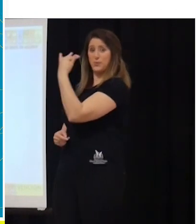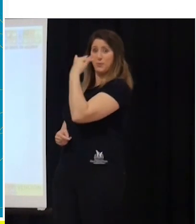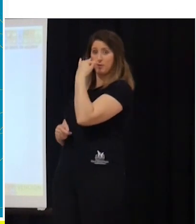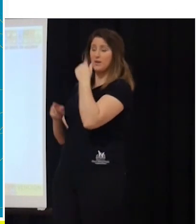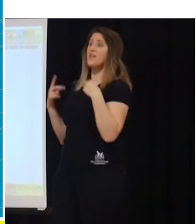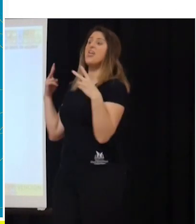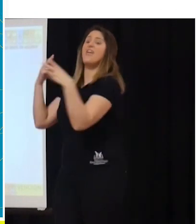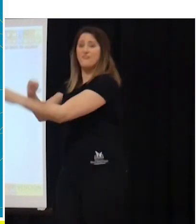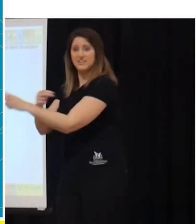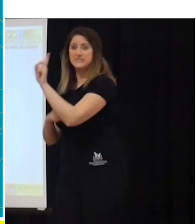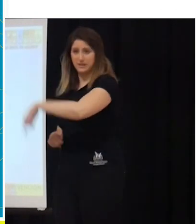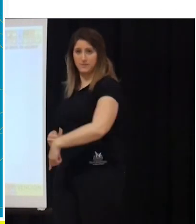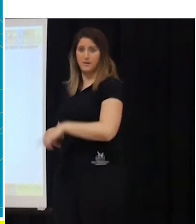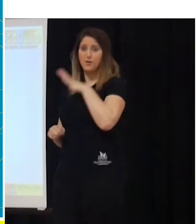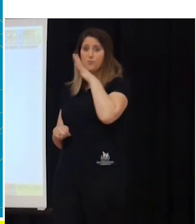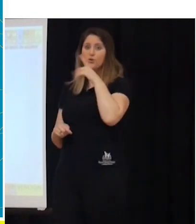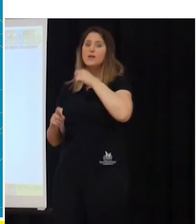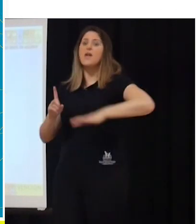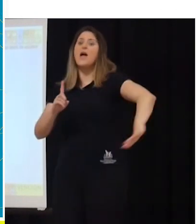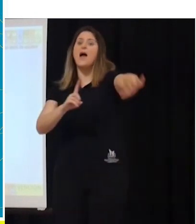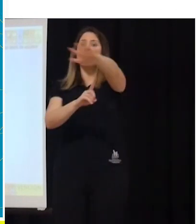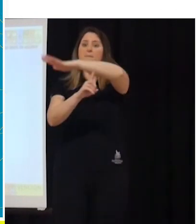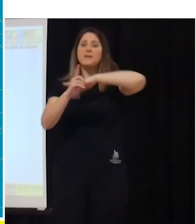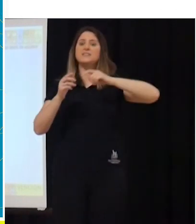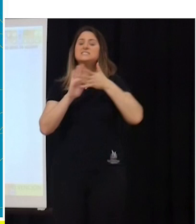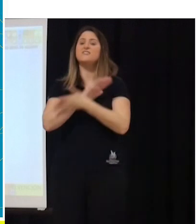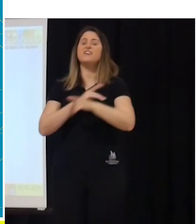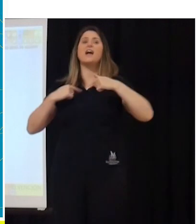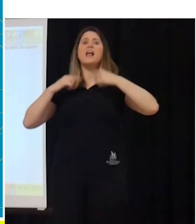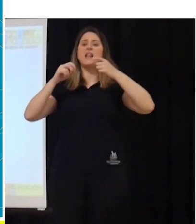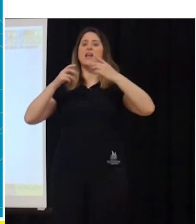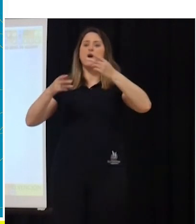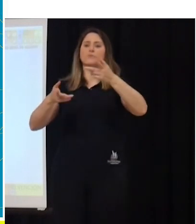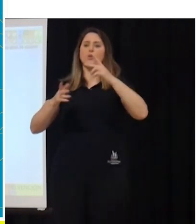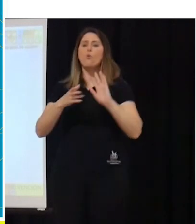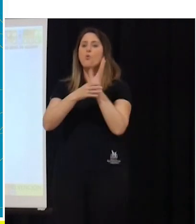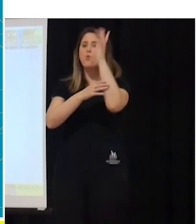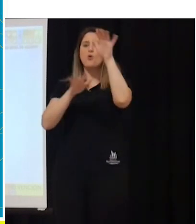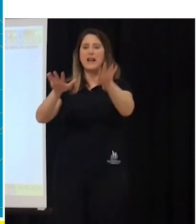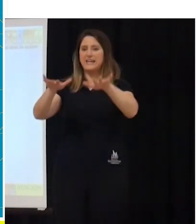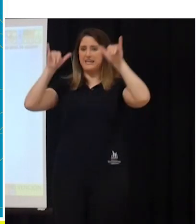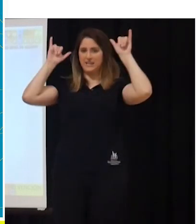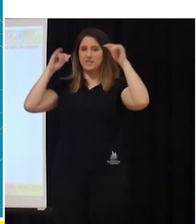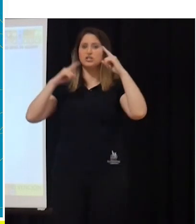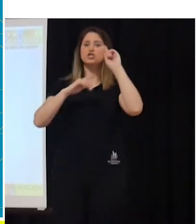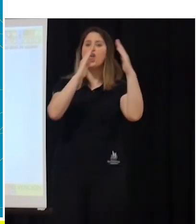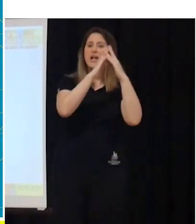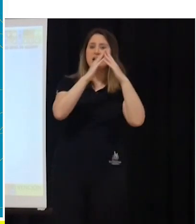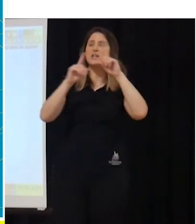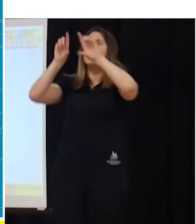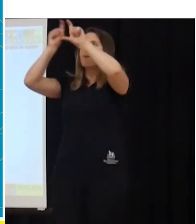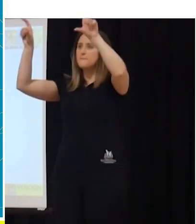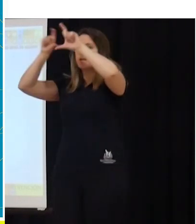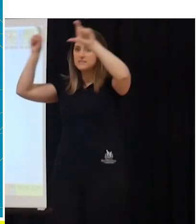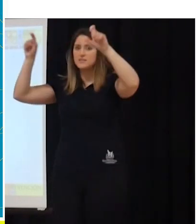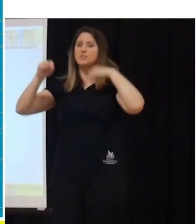Eso supone generar ambientes libres de humo, no solamente en la casa, sino en las empresas. Y cada